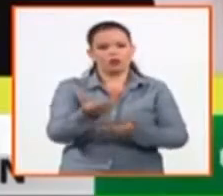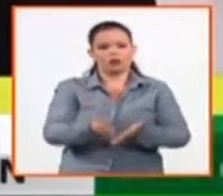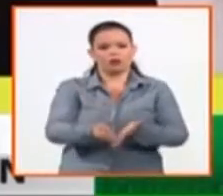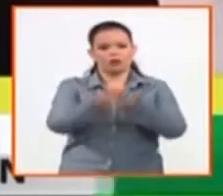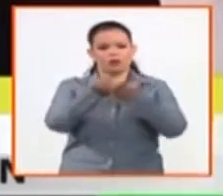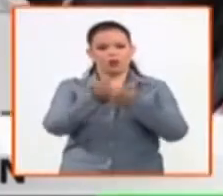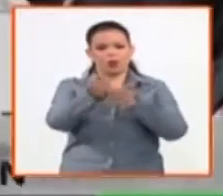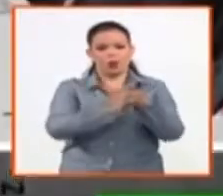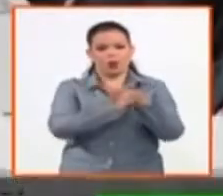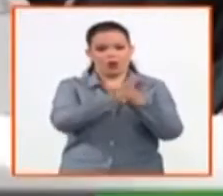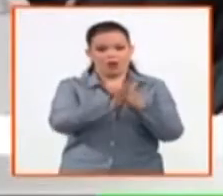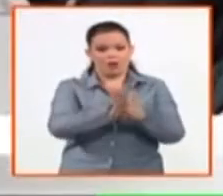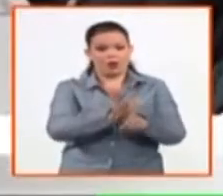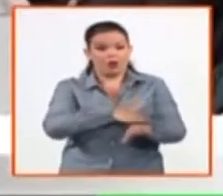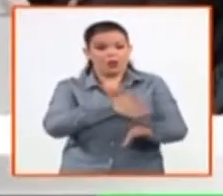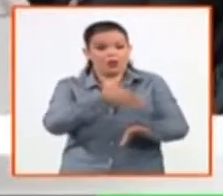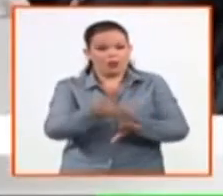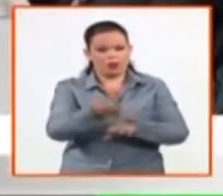pospandemia.